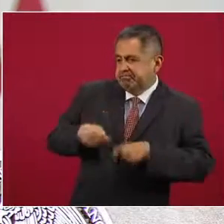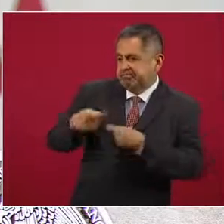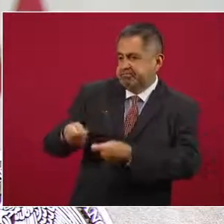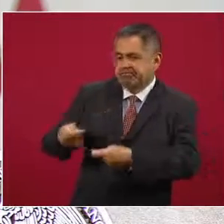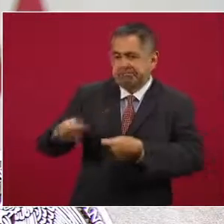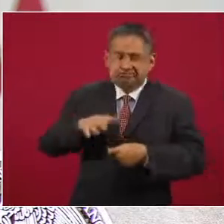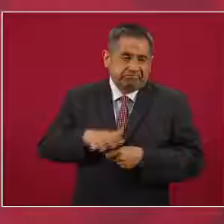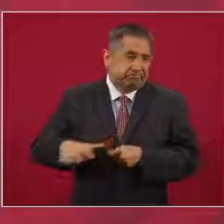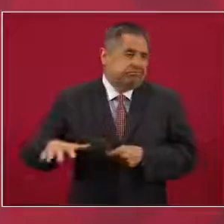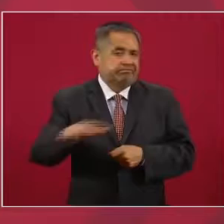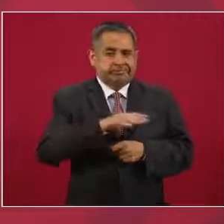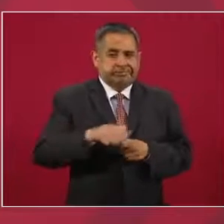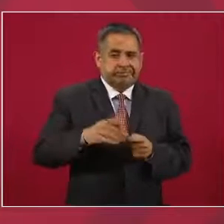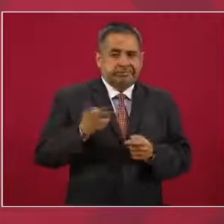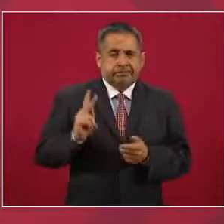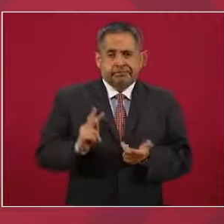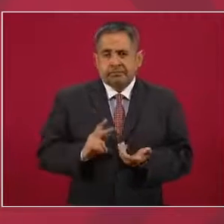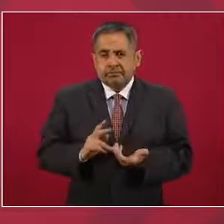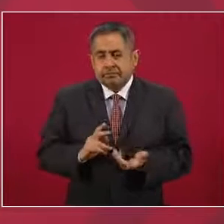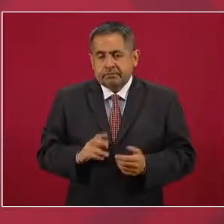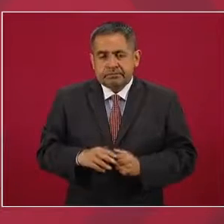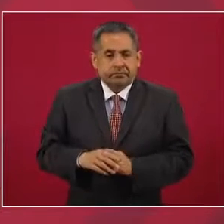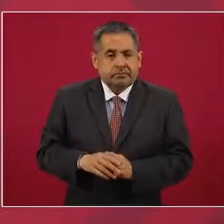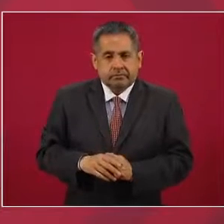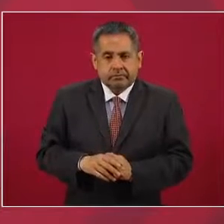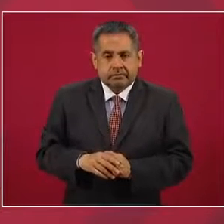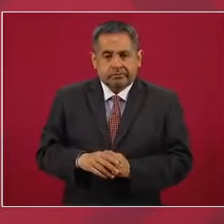Pero no